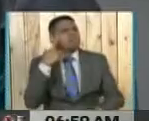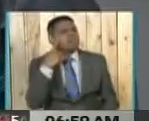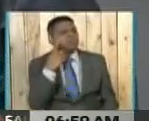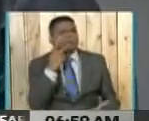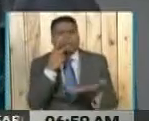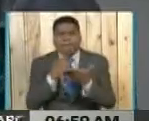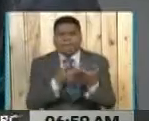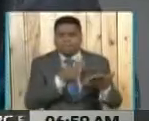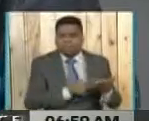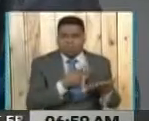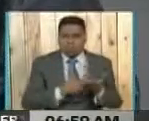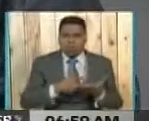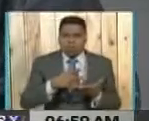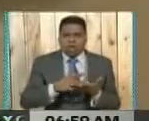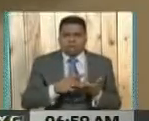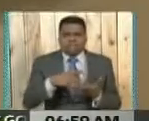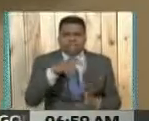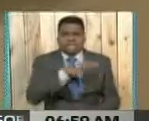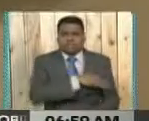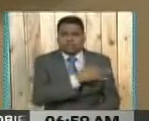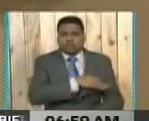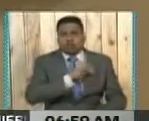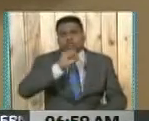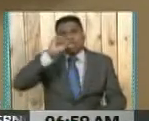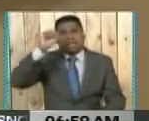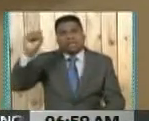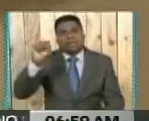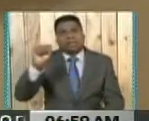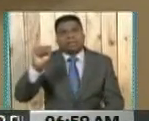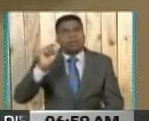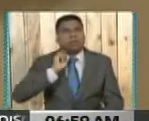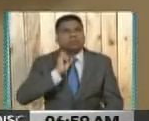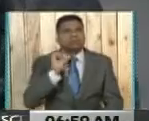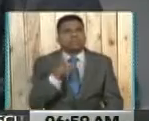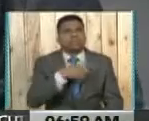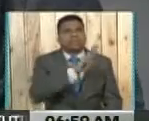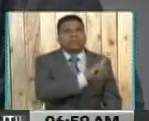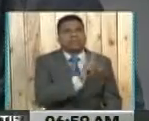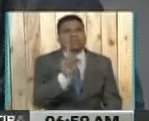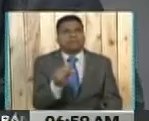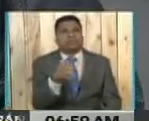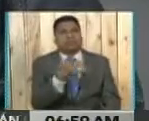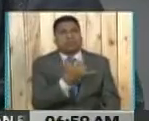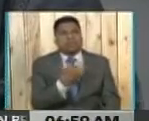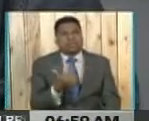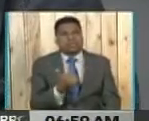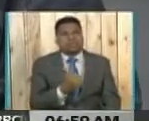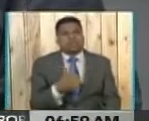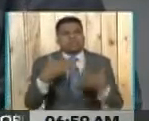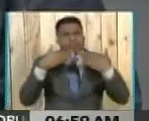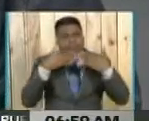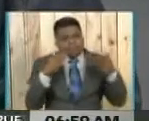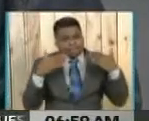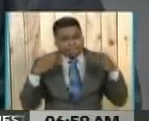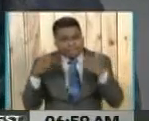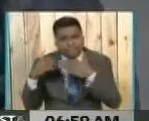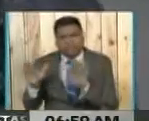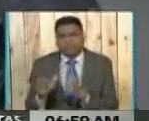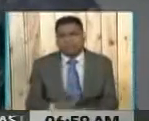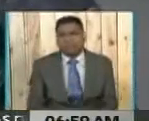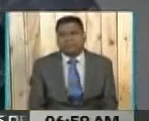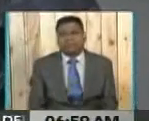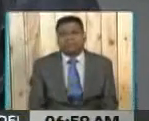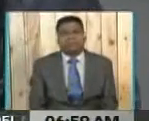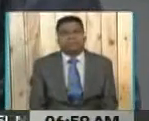propuesta de socialismo del siglo XXI. ¿Cuáles son esos aportes? Y bueno, ahí eso es lo que está abierto.